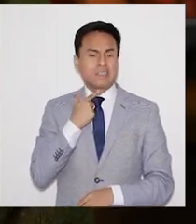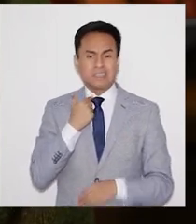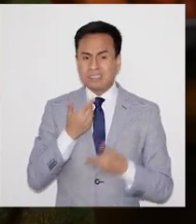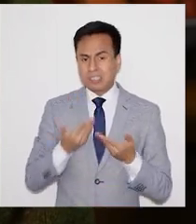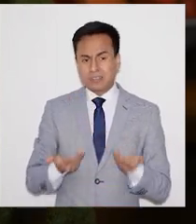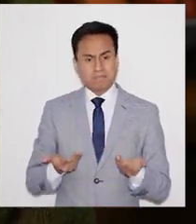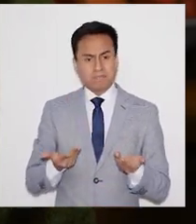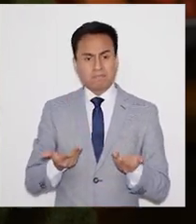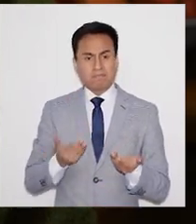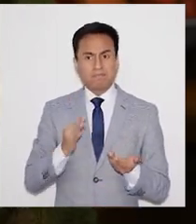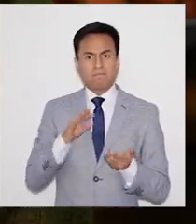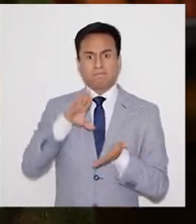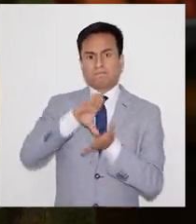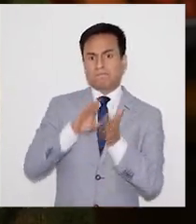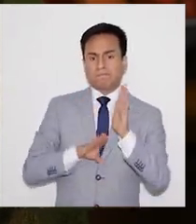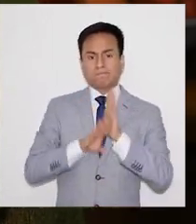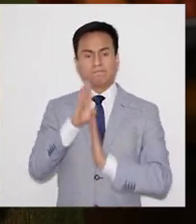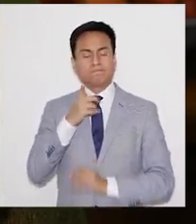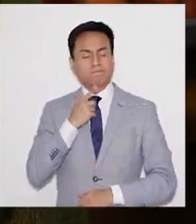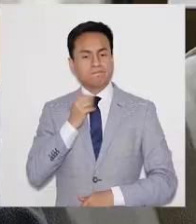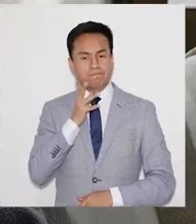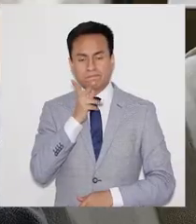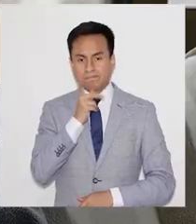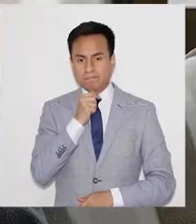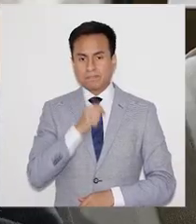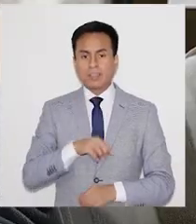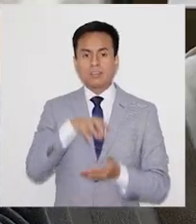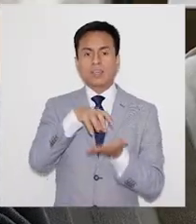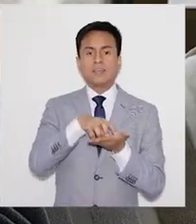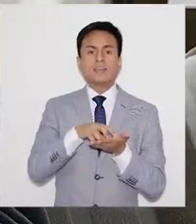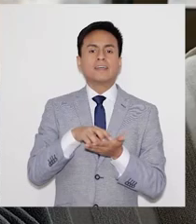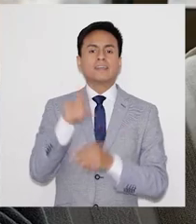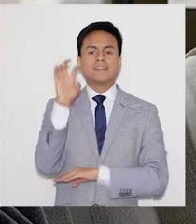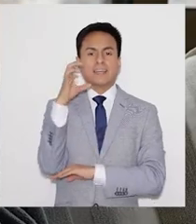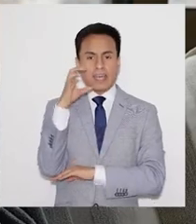interés en ser un país desarrollado.